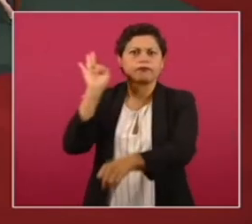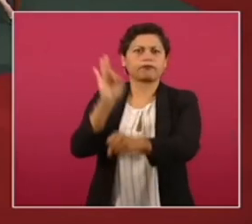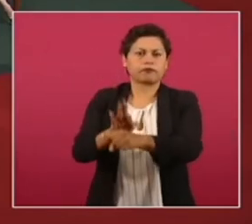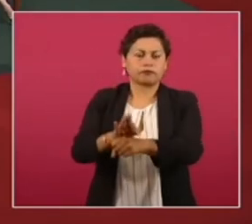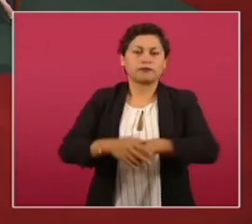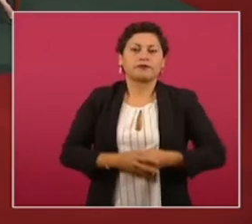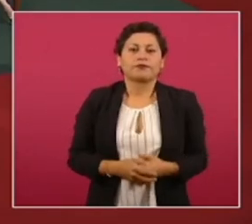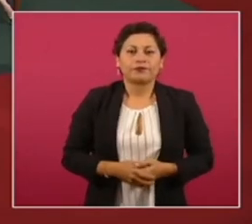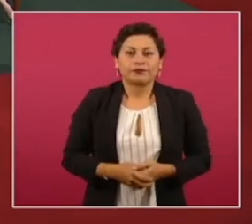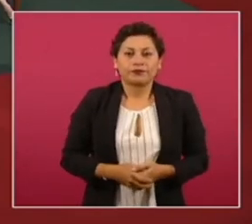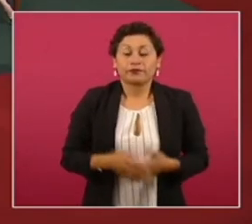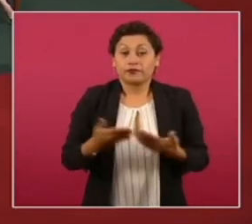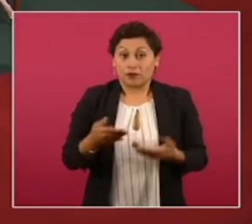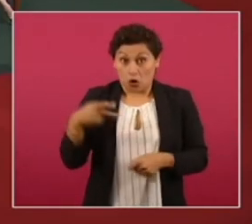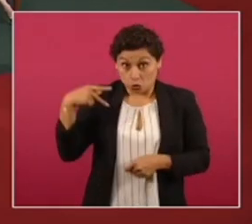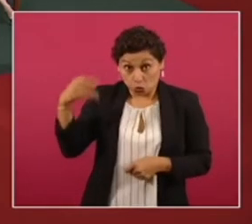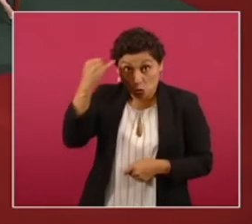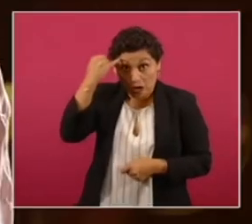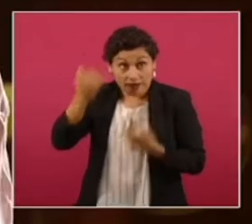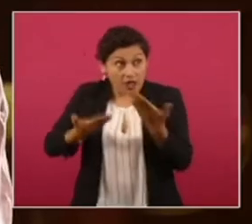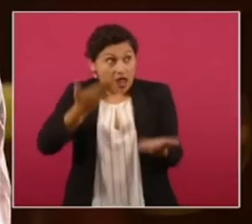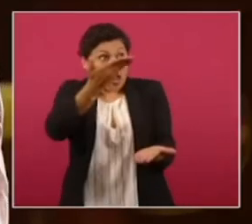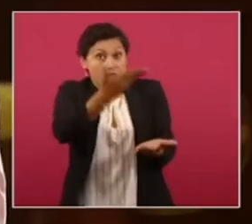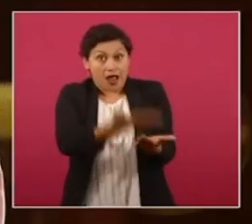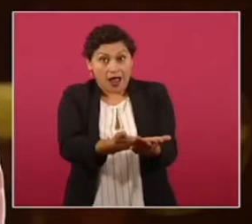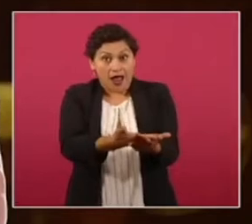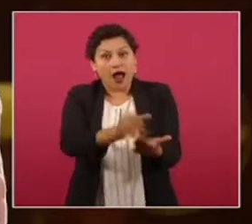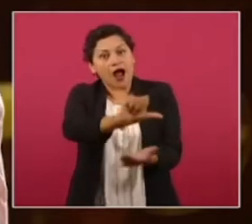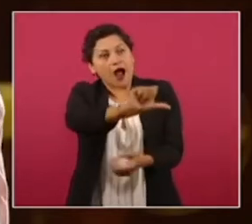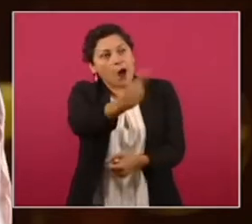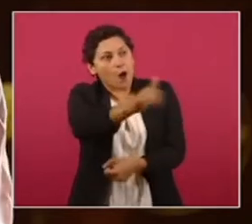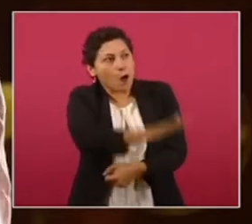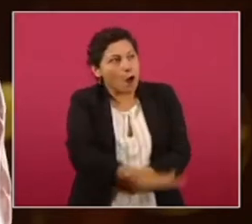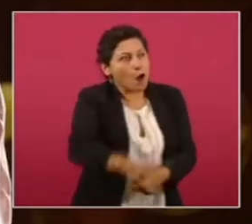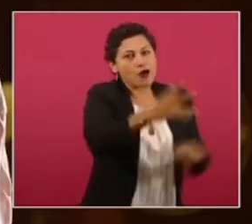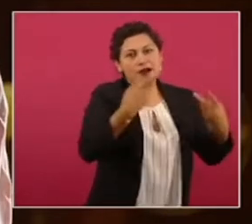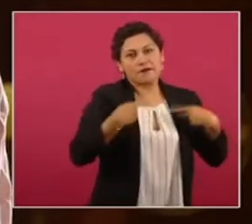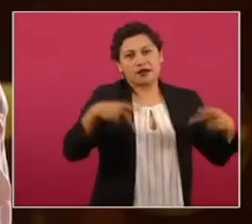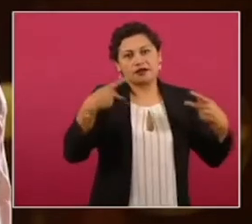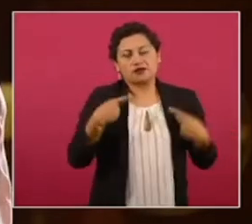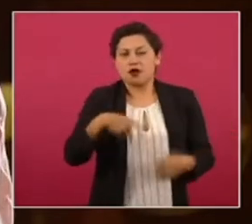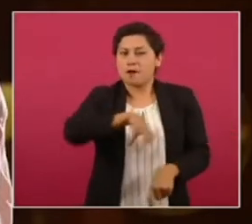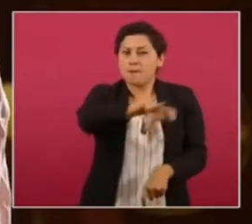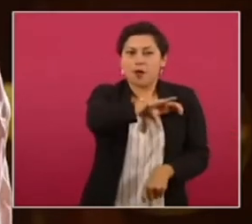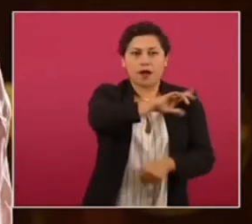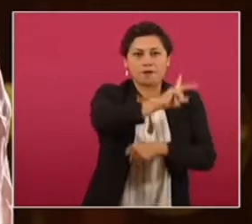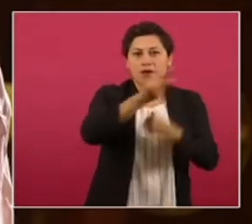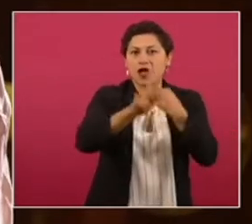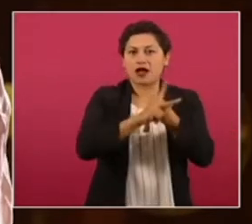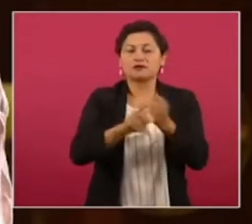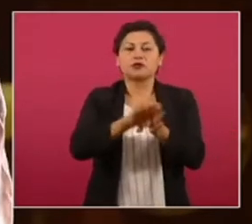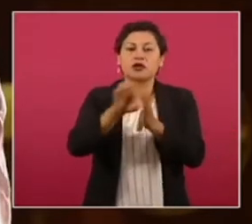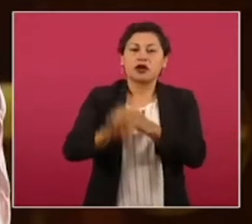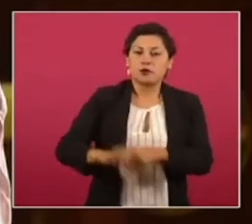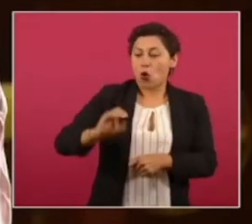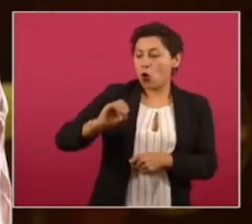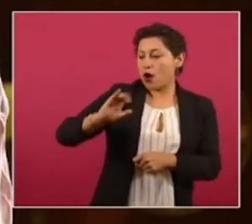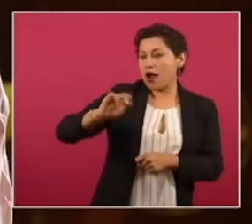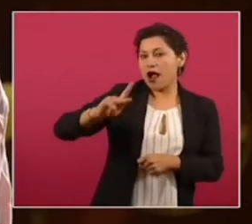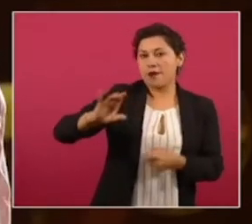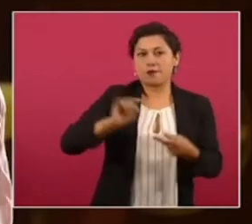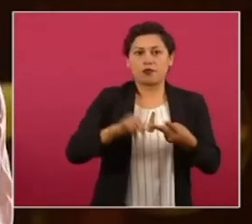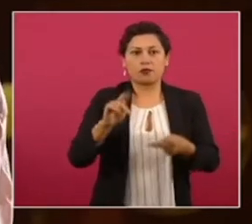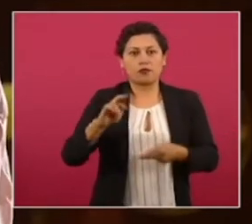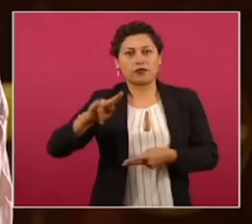otros temas fueron compartidas por otros extraordinarios patriotas como Melchor Ocampo, Guillermo